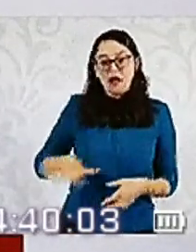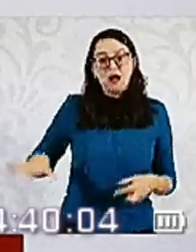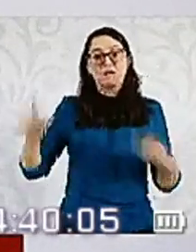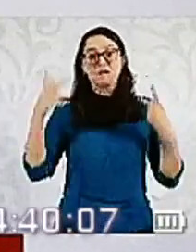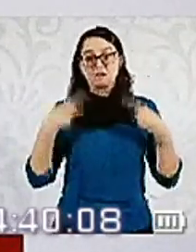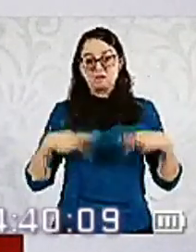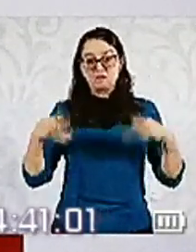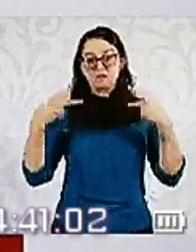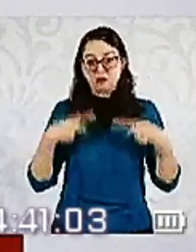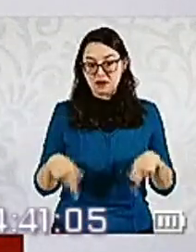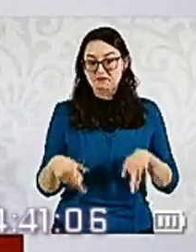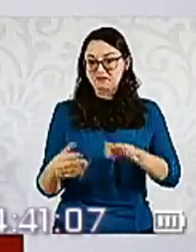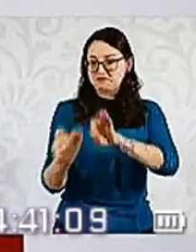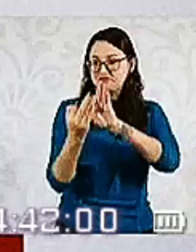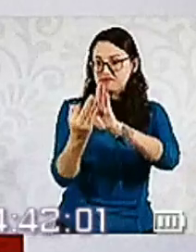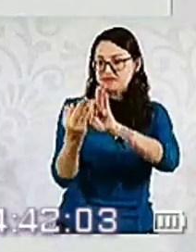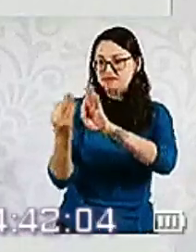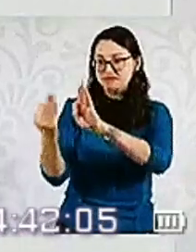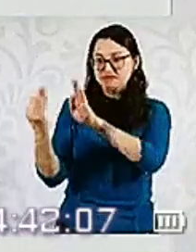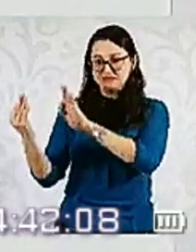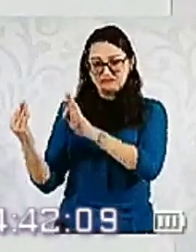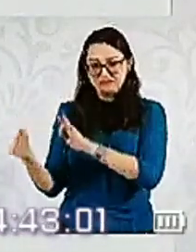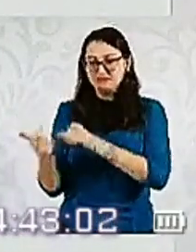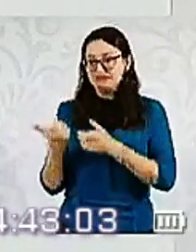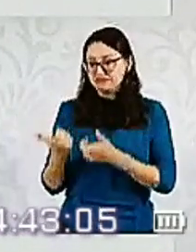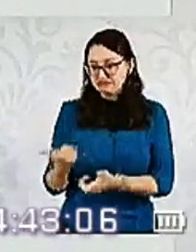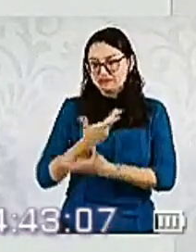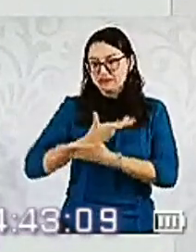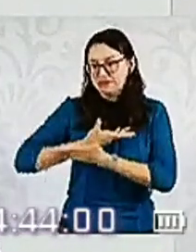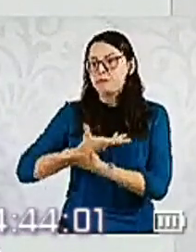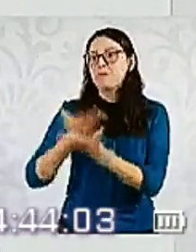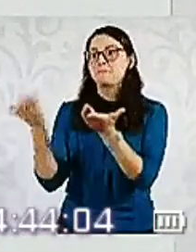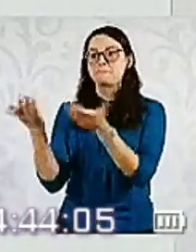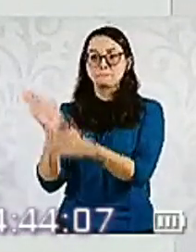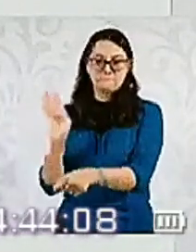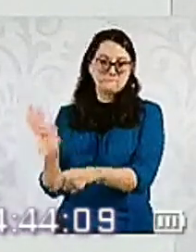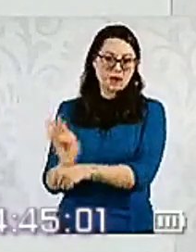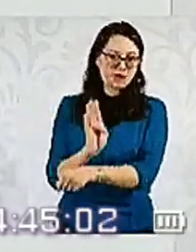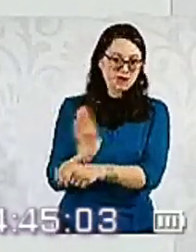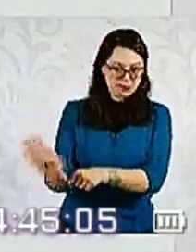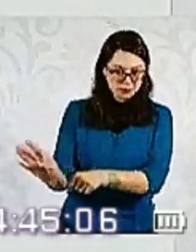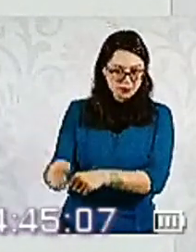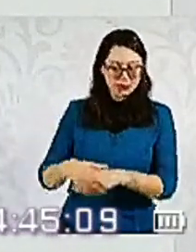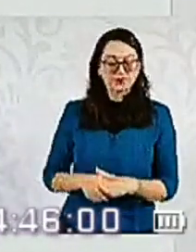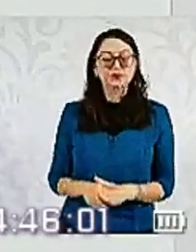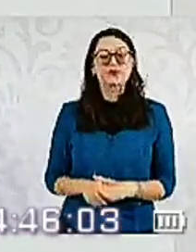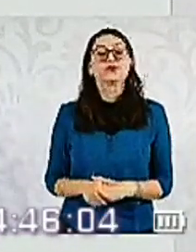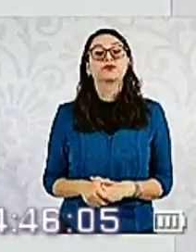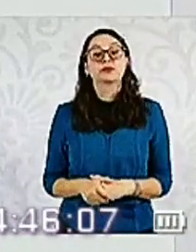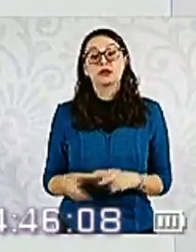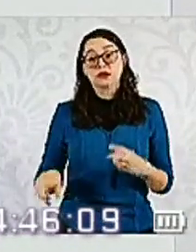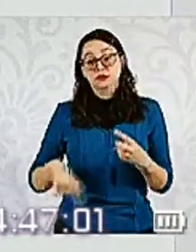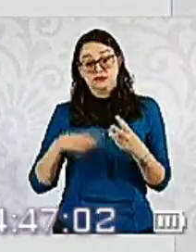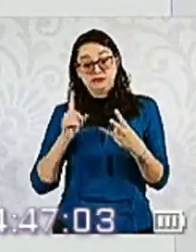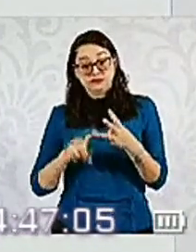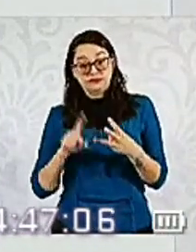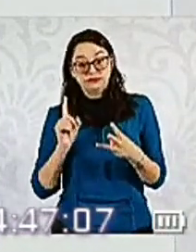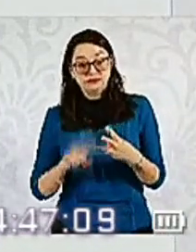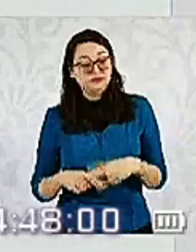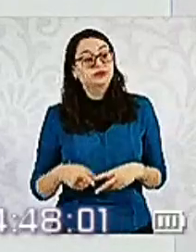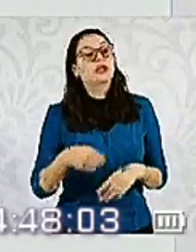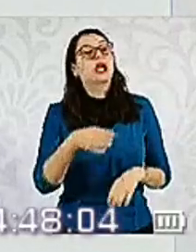sin intermediarios y con un mayor gasto efectivo en beneficio de la gente. También se eliminó la condonación de